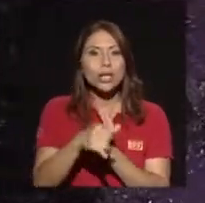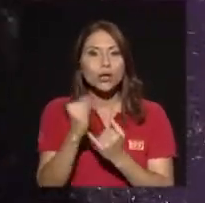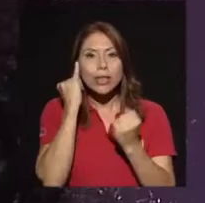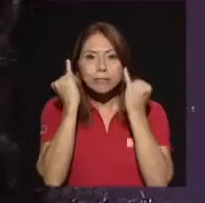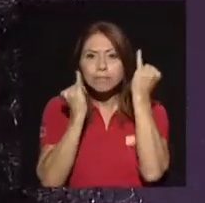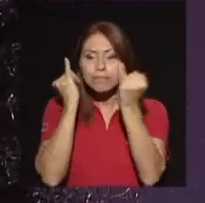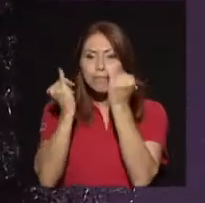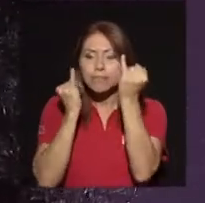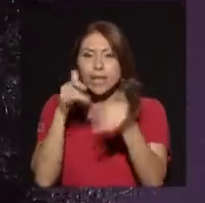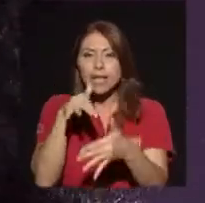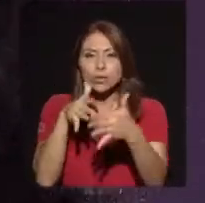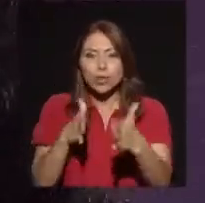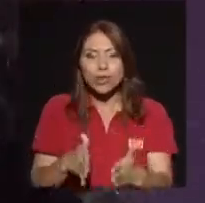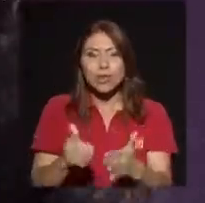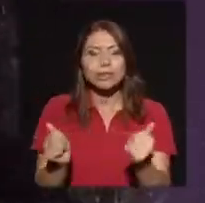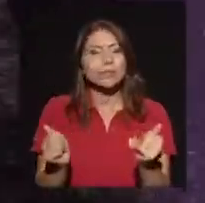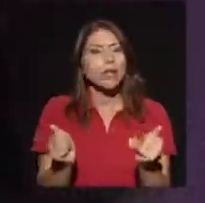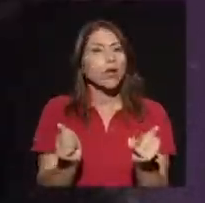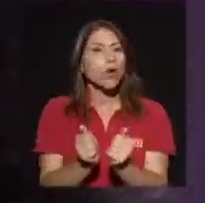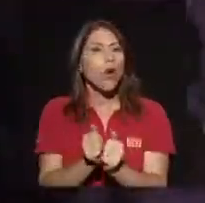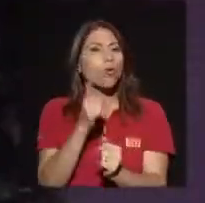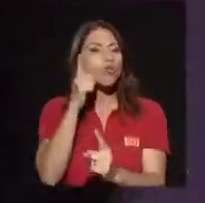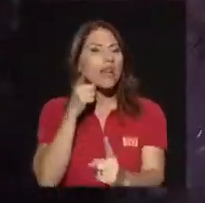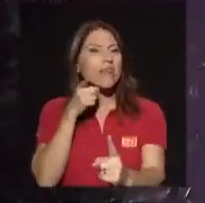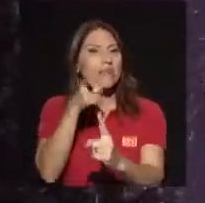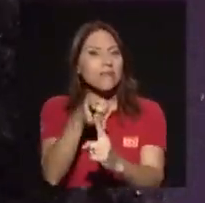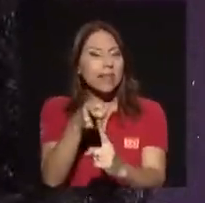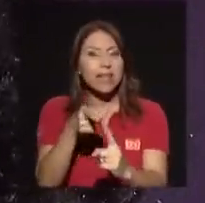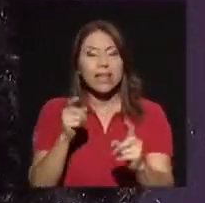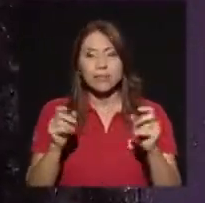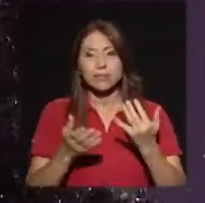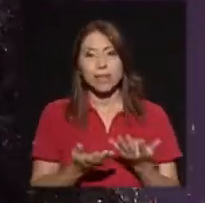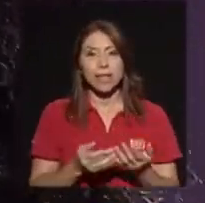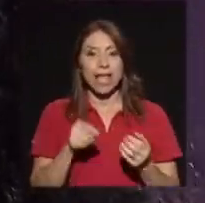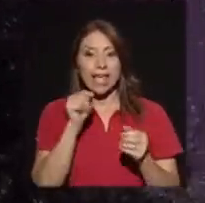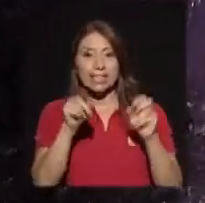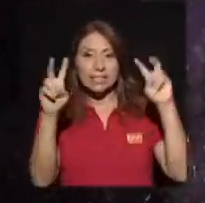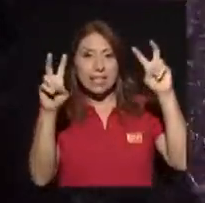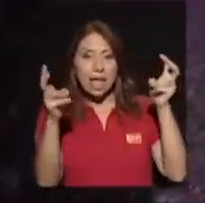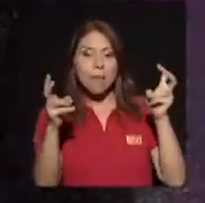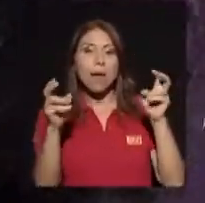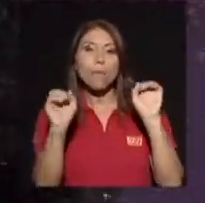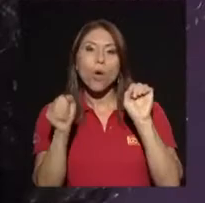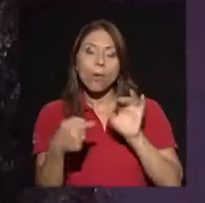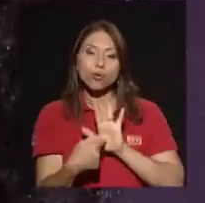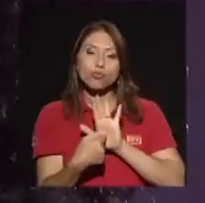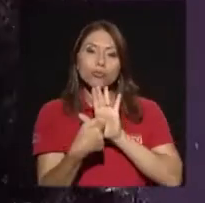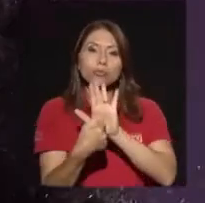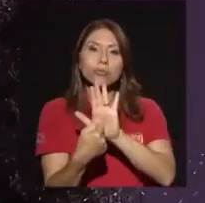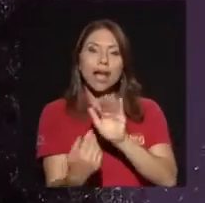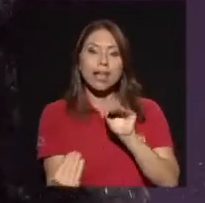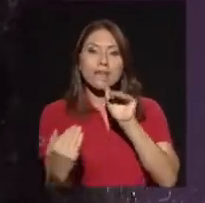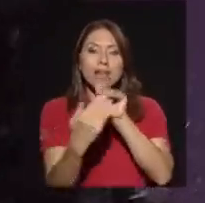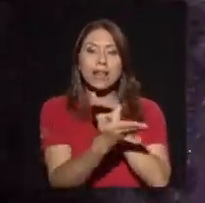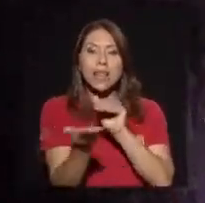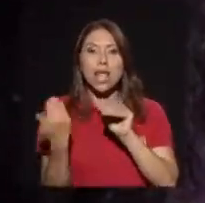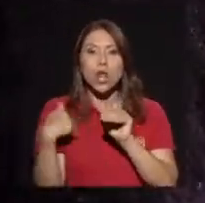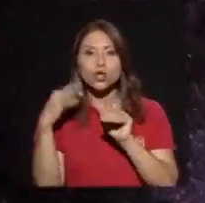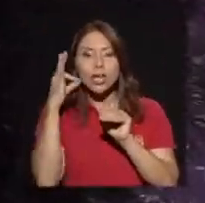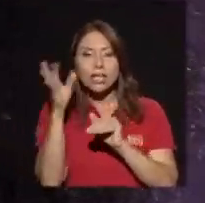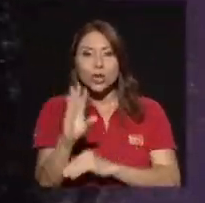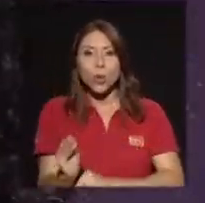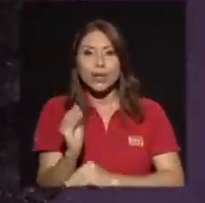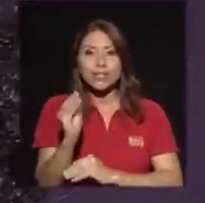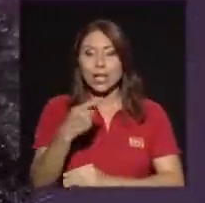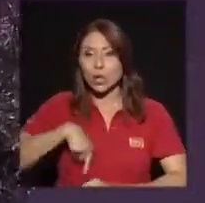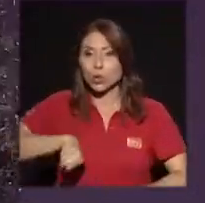estudiantiles con la idea de esta, de posicionar el tema a nivel de los y las jóvenes. Bueno, nosotros estamos